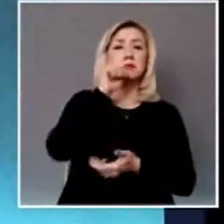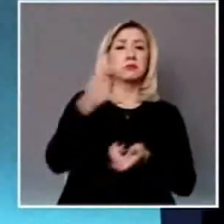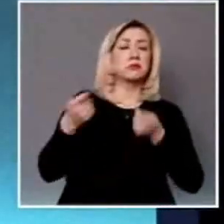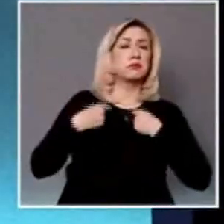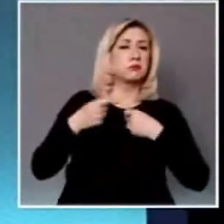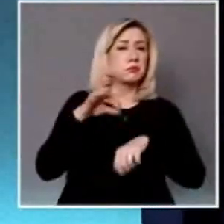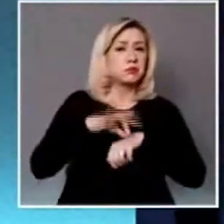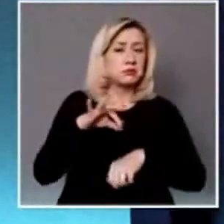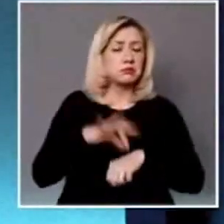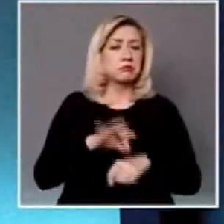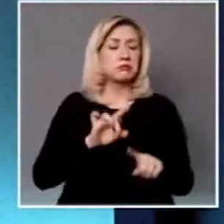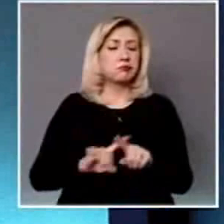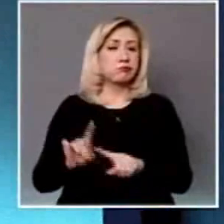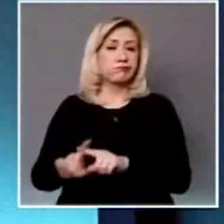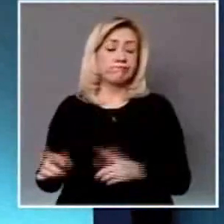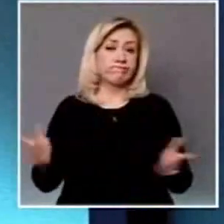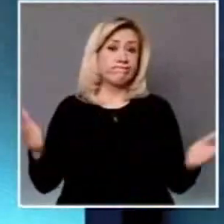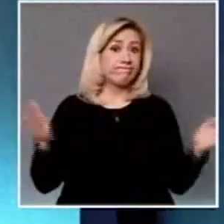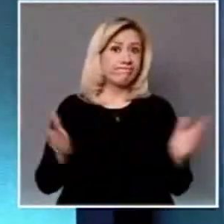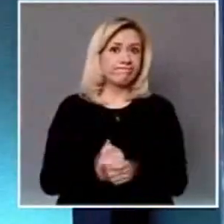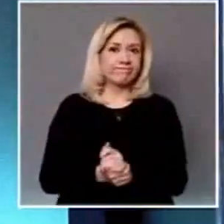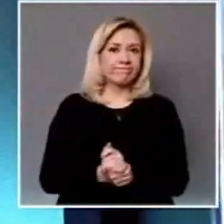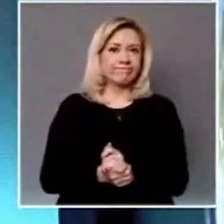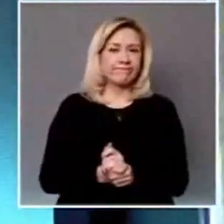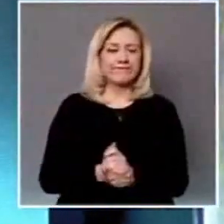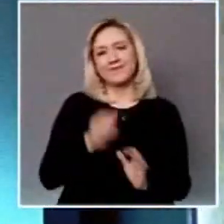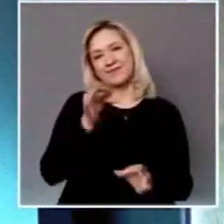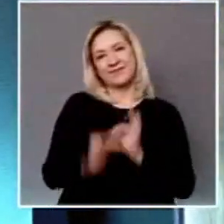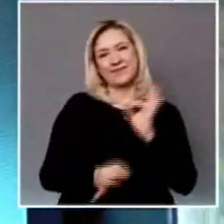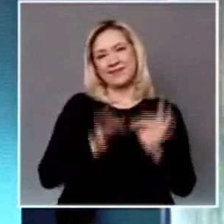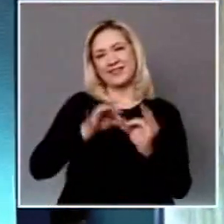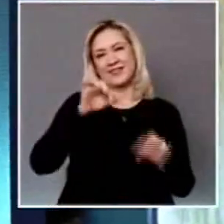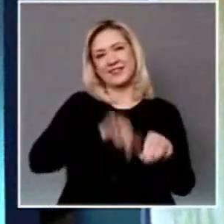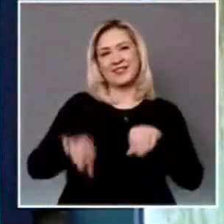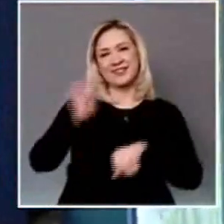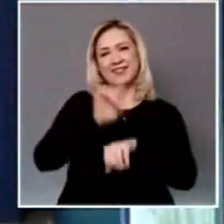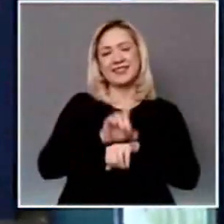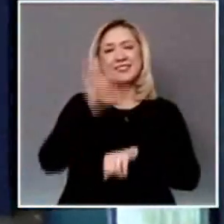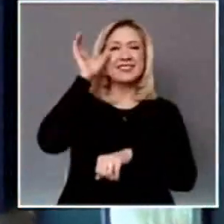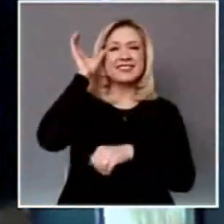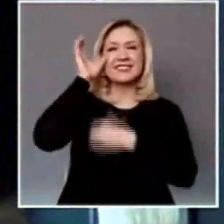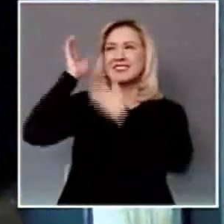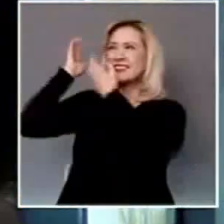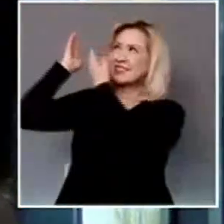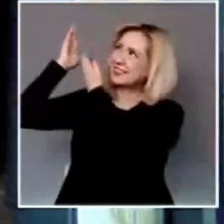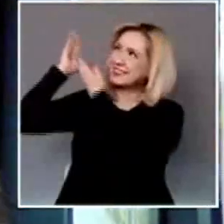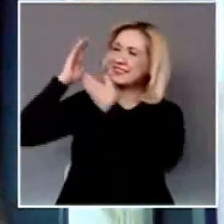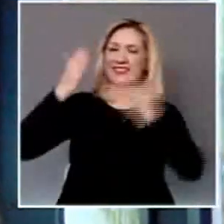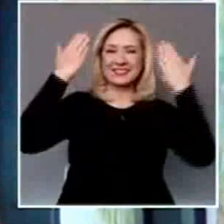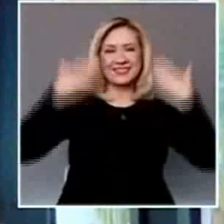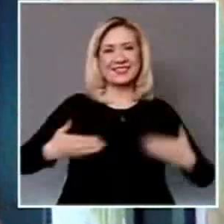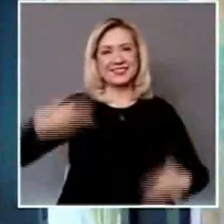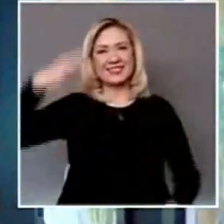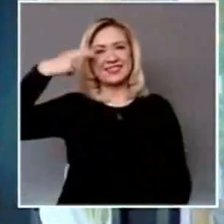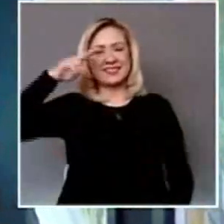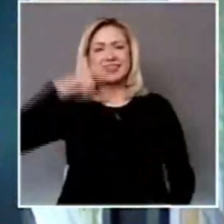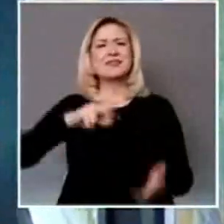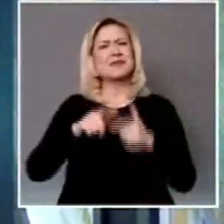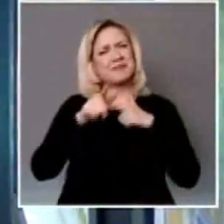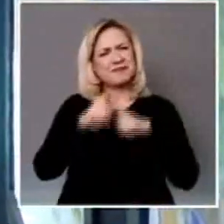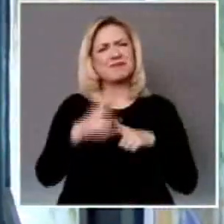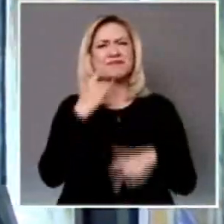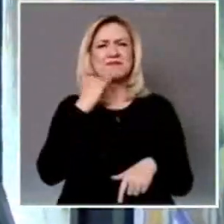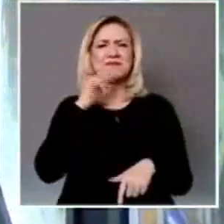De esta forma concluimos esta emisión. Soy Citlali Pérez. Lo invito a mantenerse en la señal del canal del Poder Judicial de la